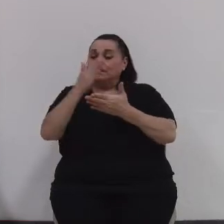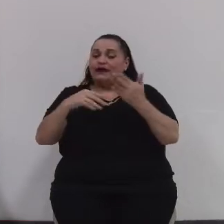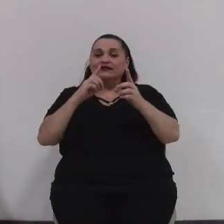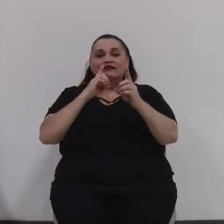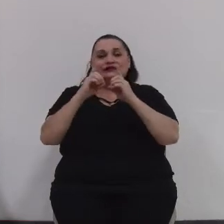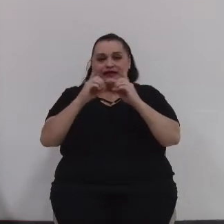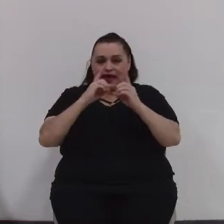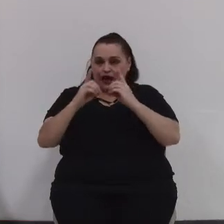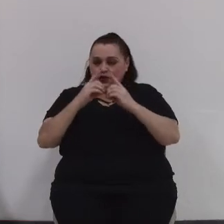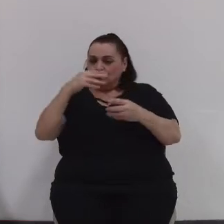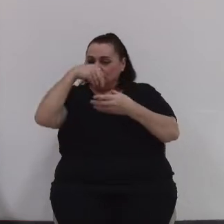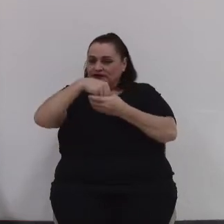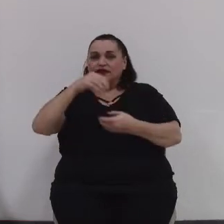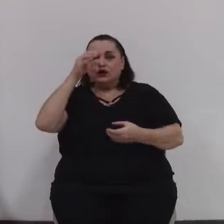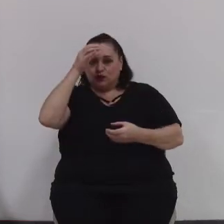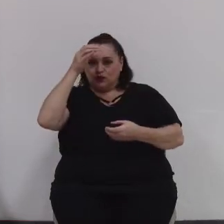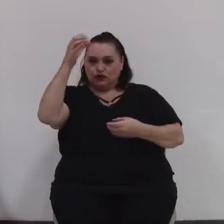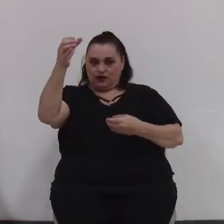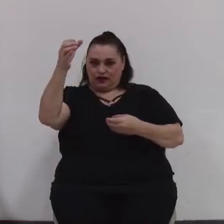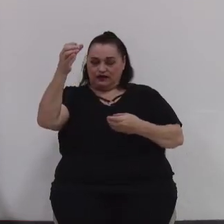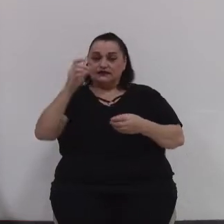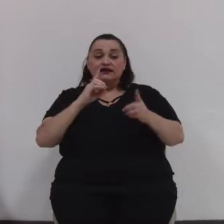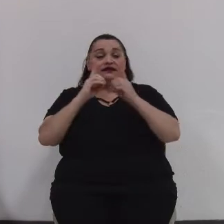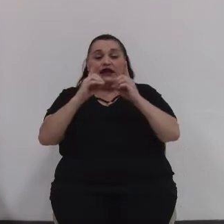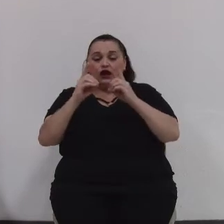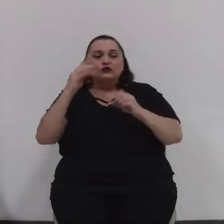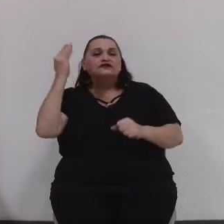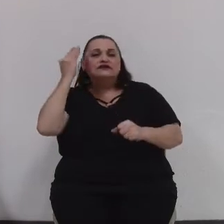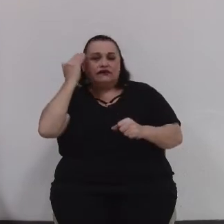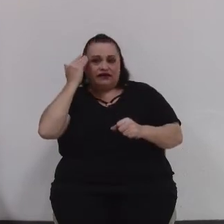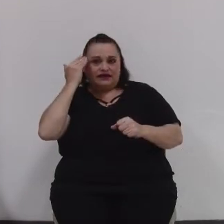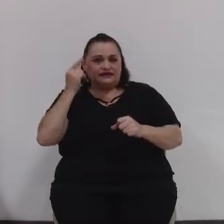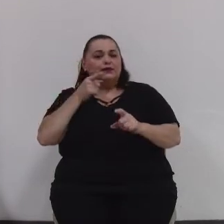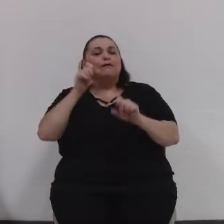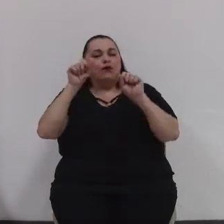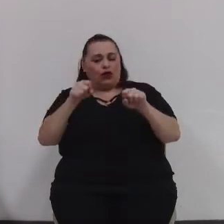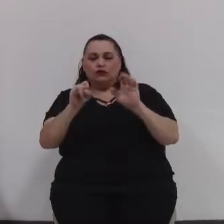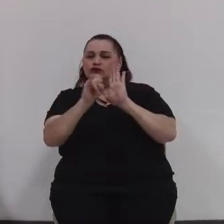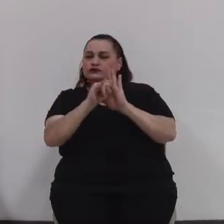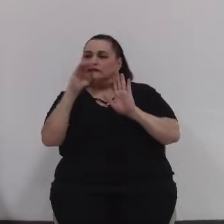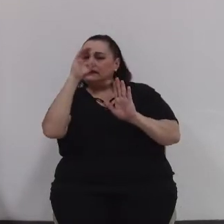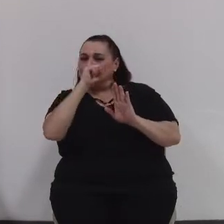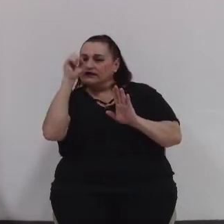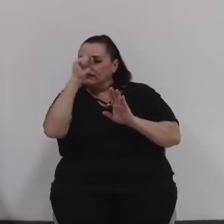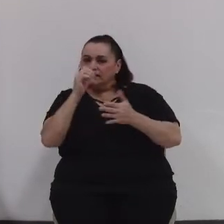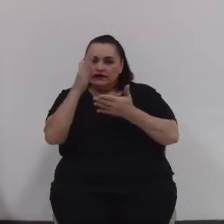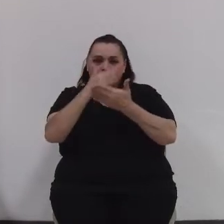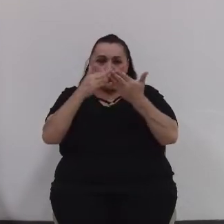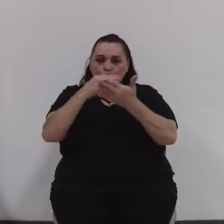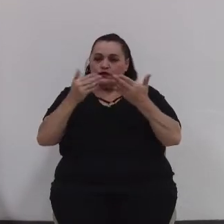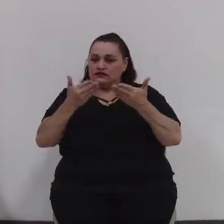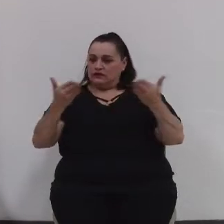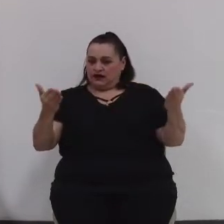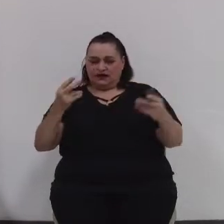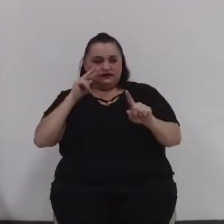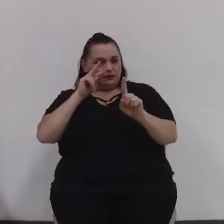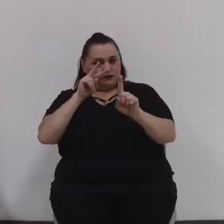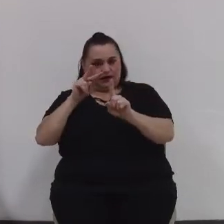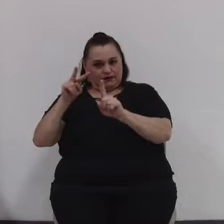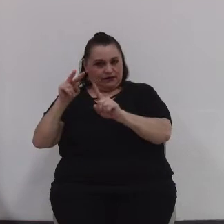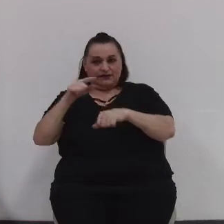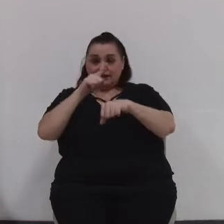diálogos interculturales, los diálogos de saberes. Por ahí podemos ir identificando algunas herramientas para navegar